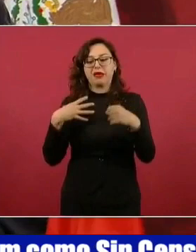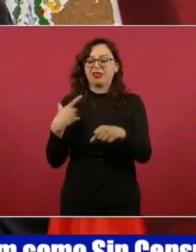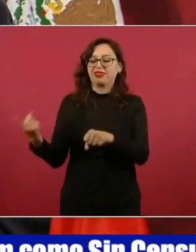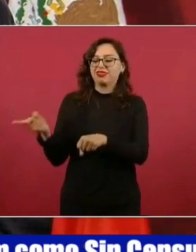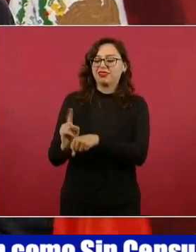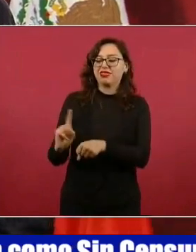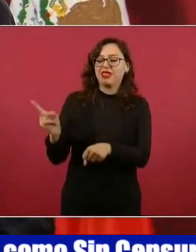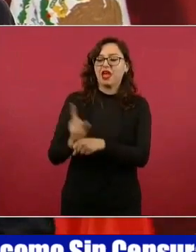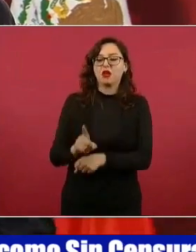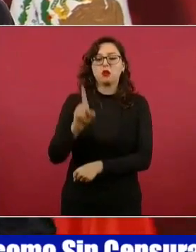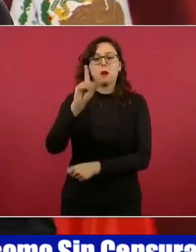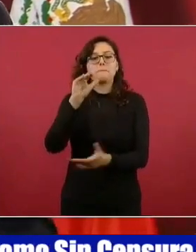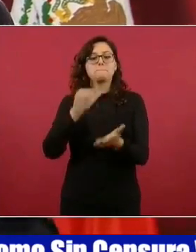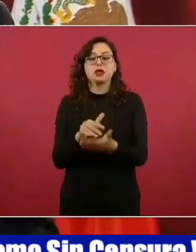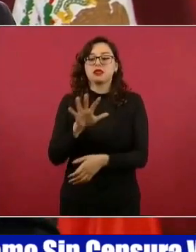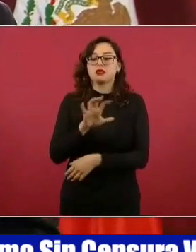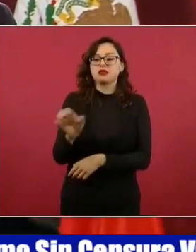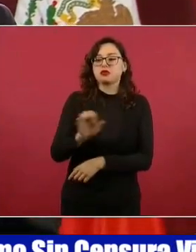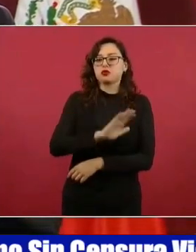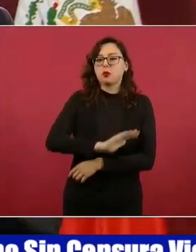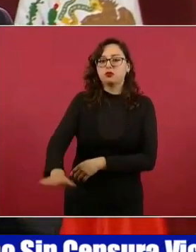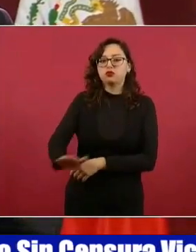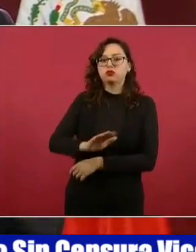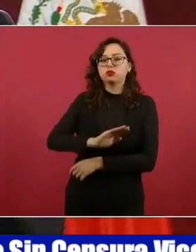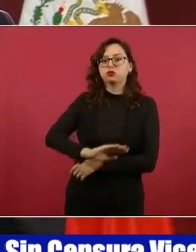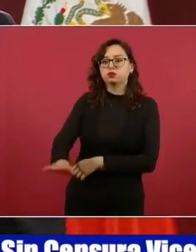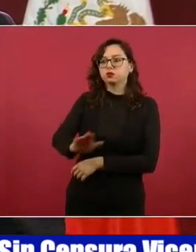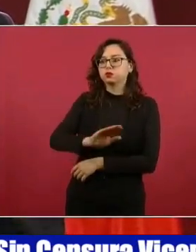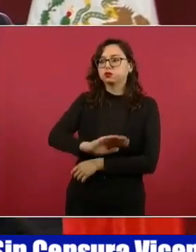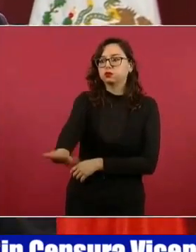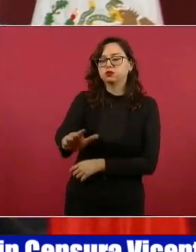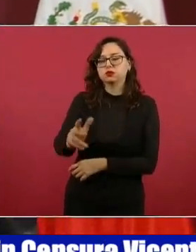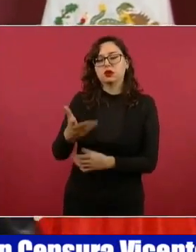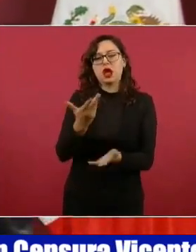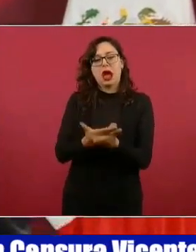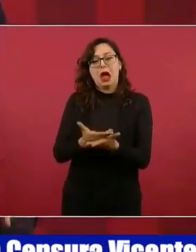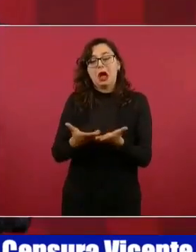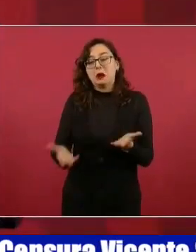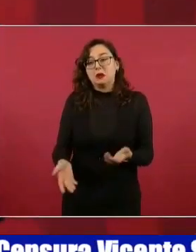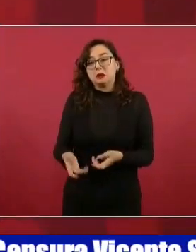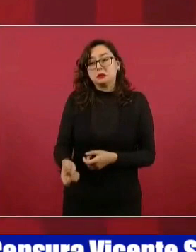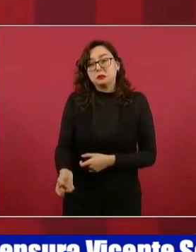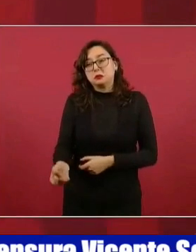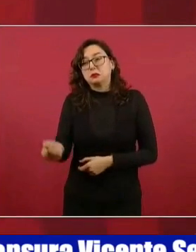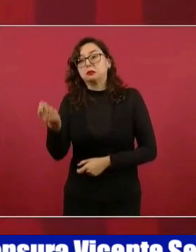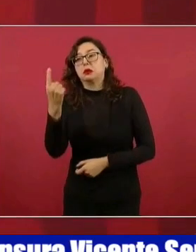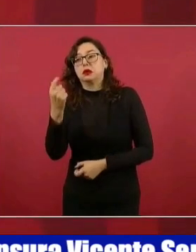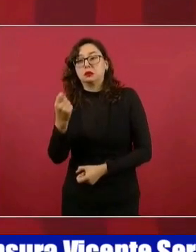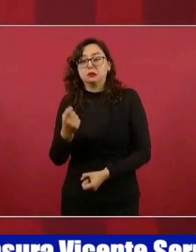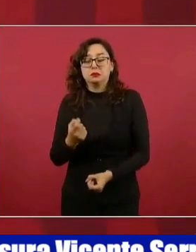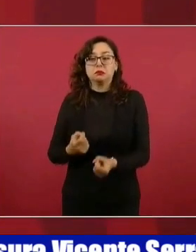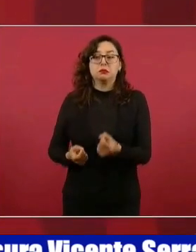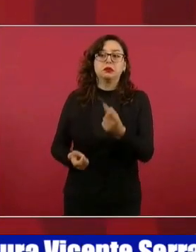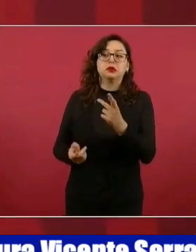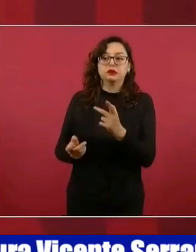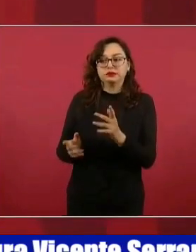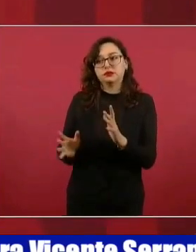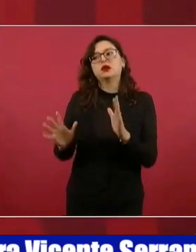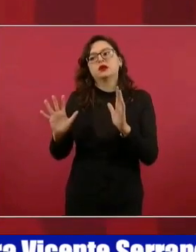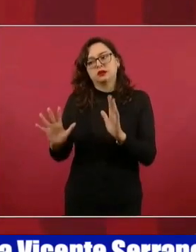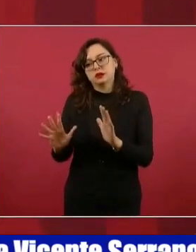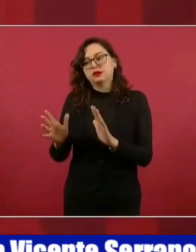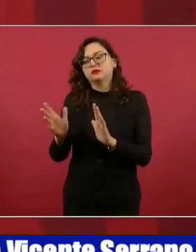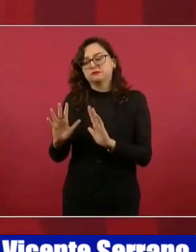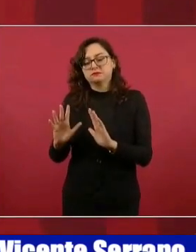tienen que ver con conflictos regionales no vinculados a su gobierno, y que son pocos los que son asesinados por órdenes de autoridades locales, que en